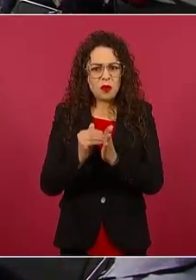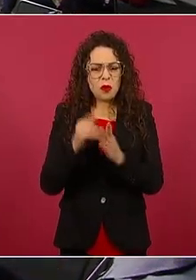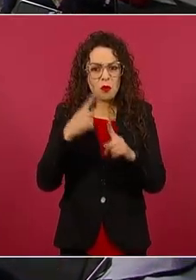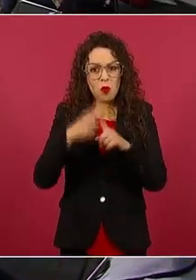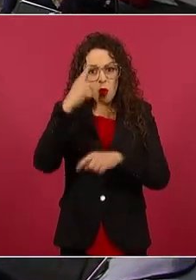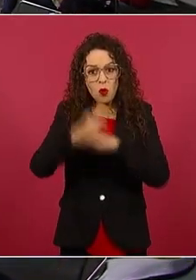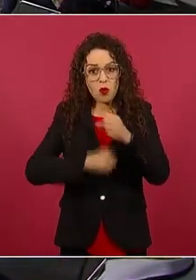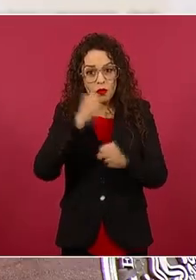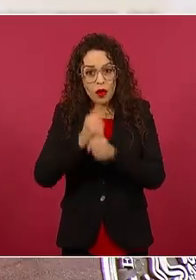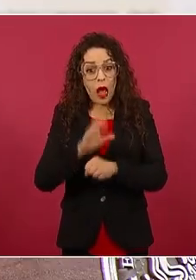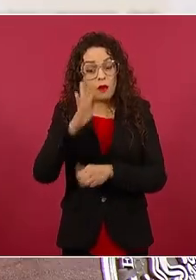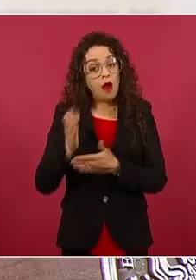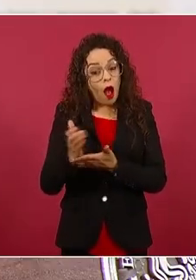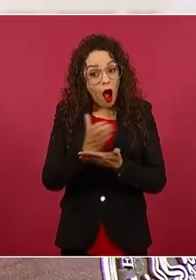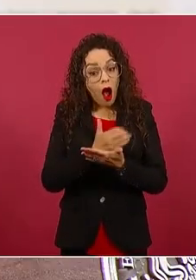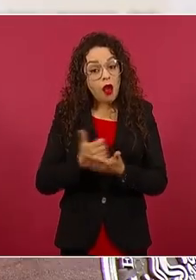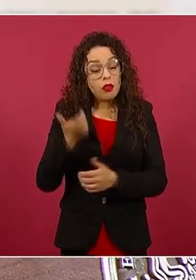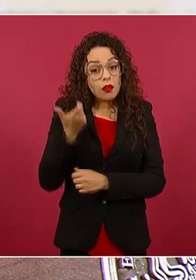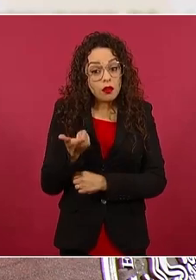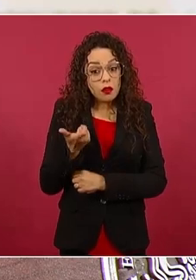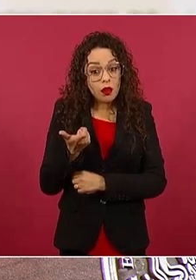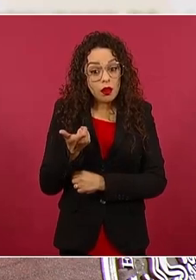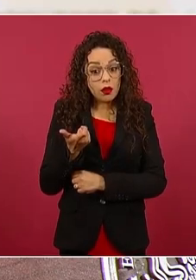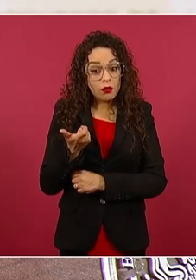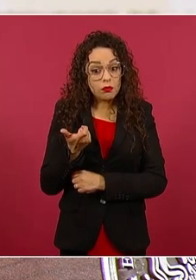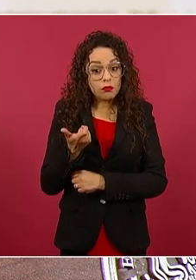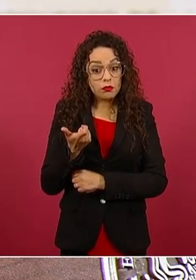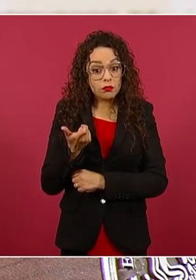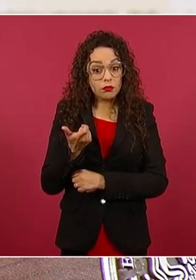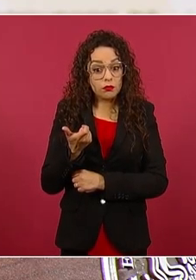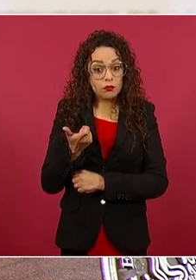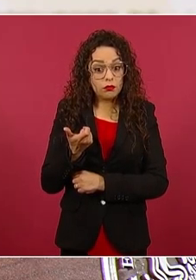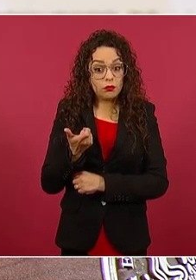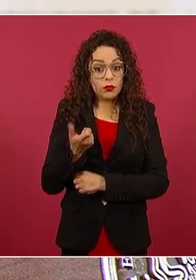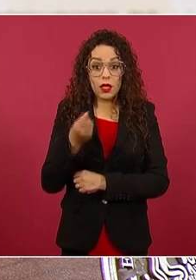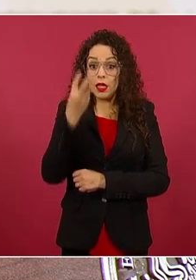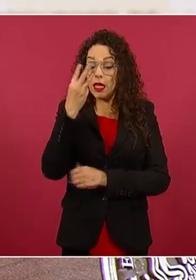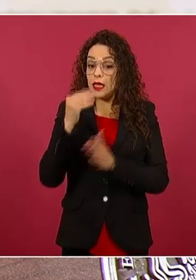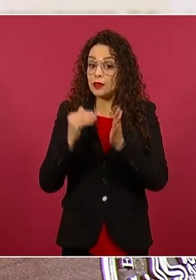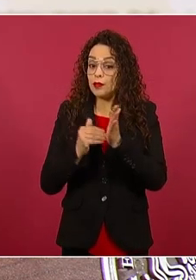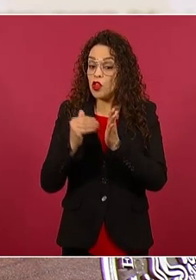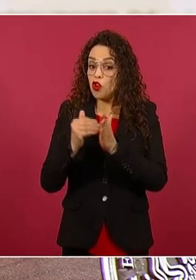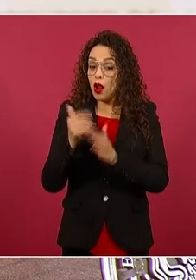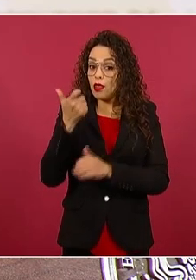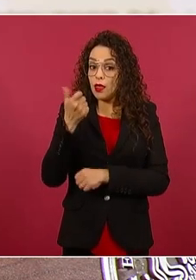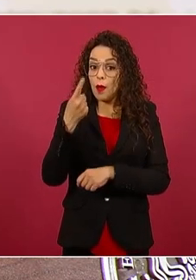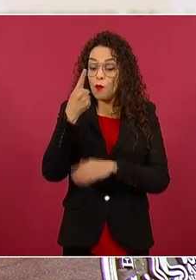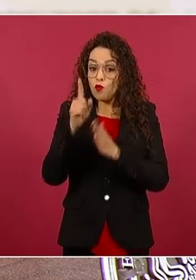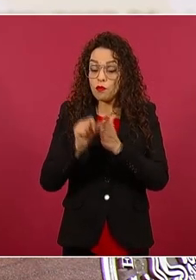año, como 3 millones de pesos al mes,